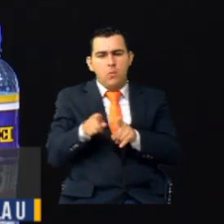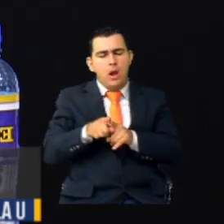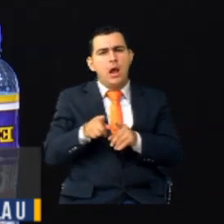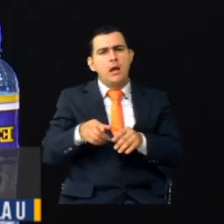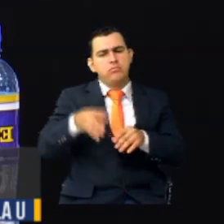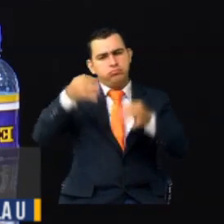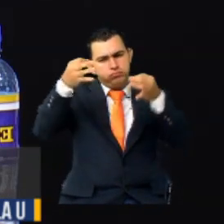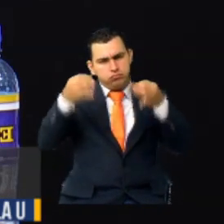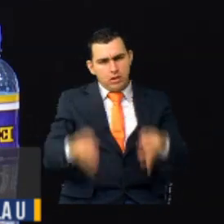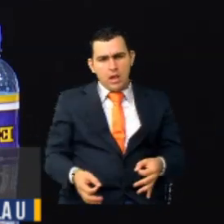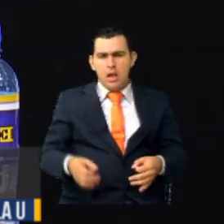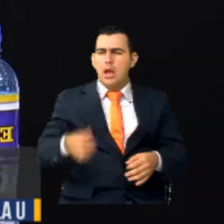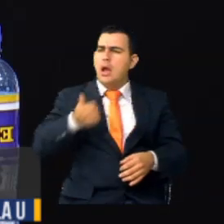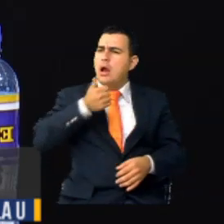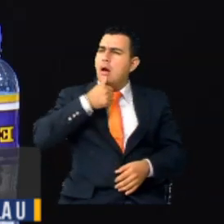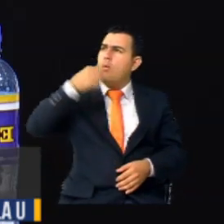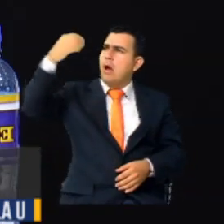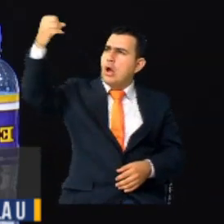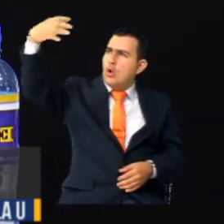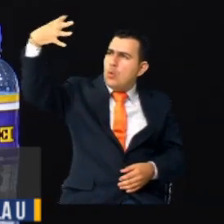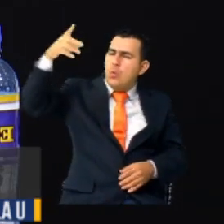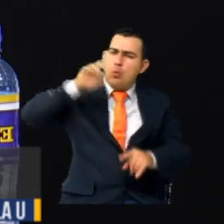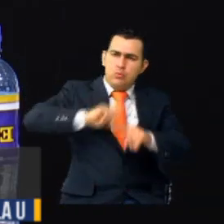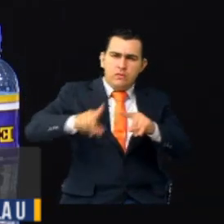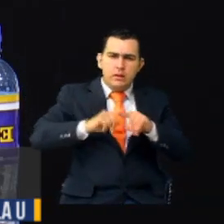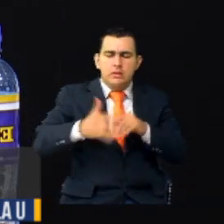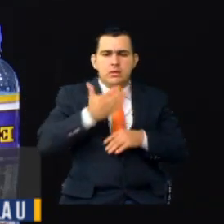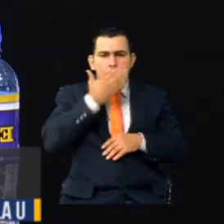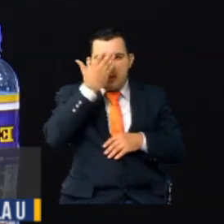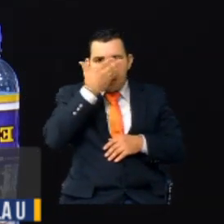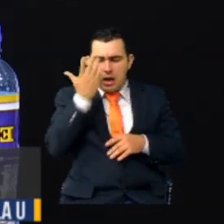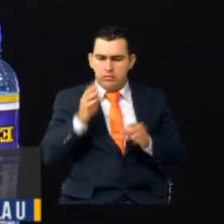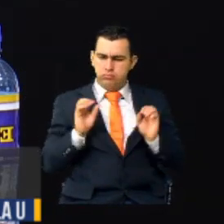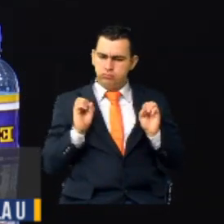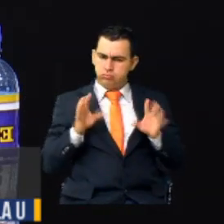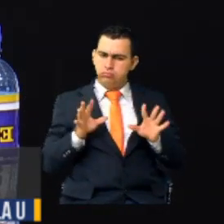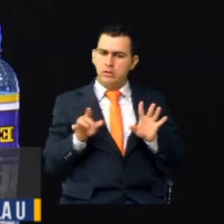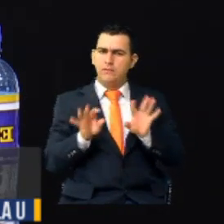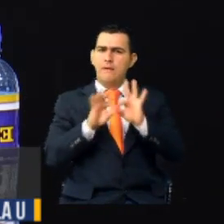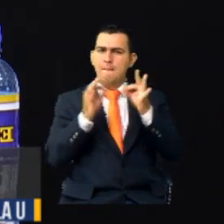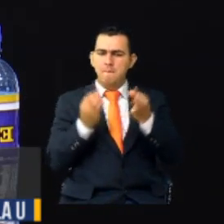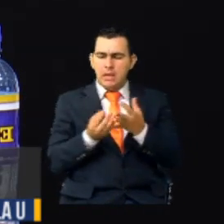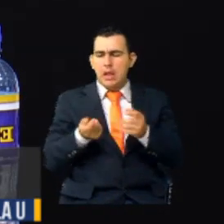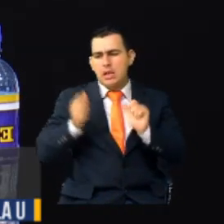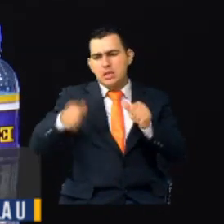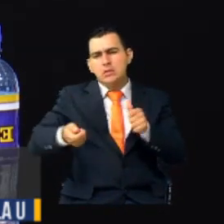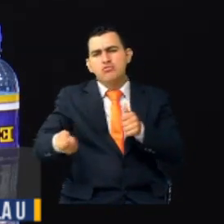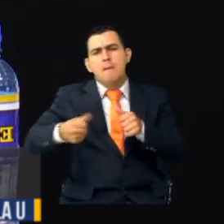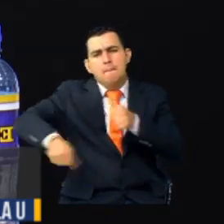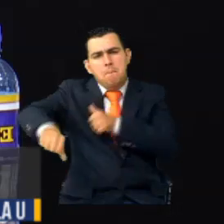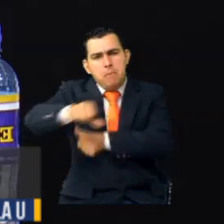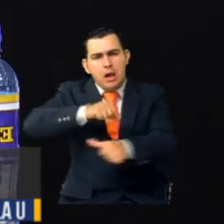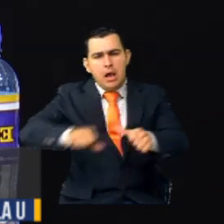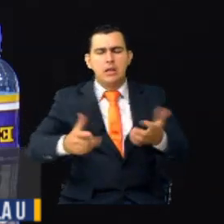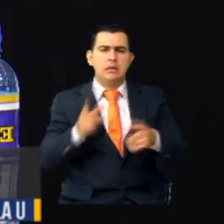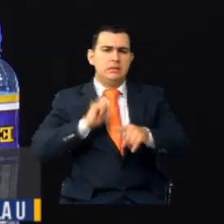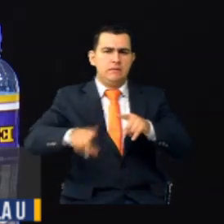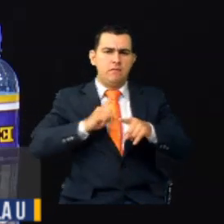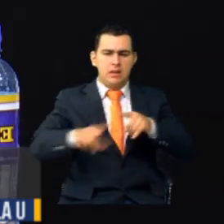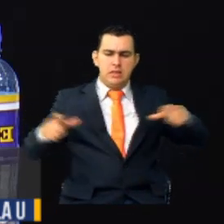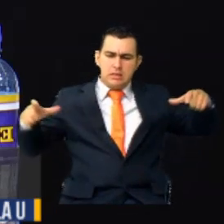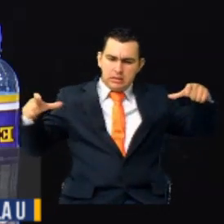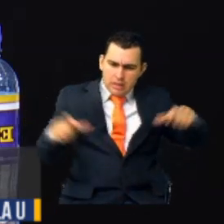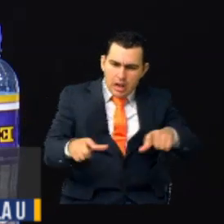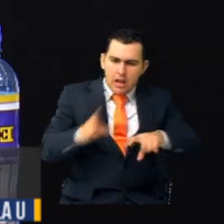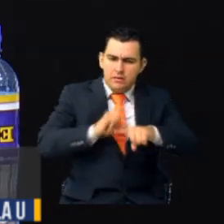servicios públicos eficientes, con equipamientos públicos donde vayan las familias a disfrutar precisamente de parques,